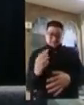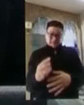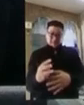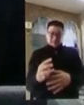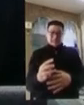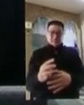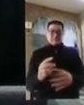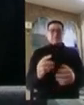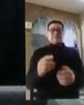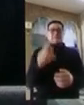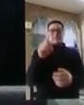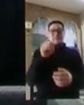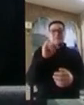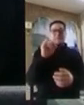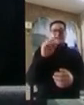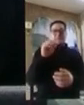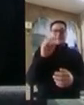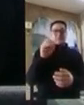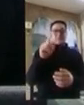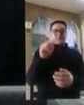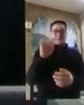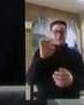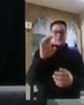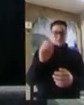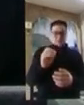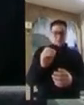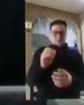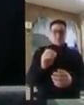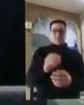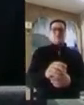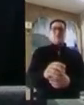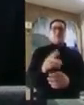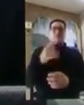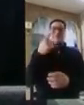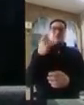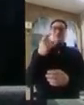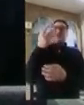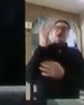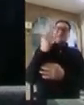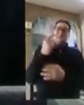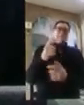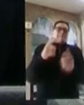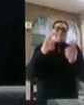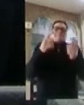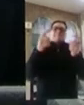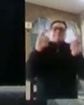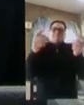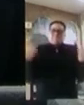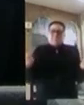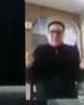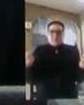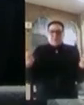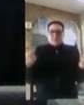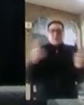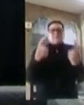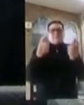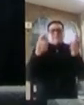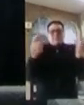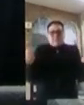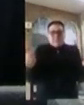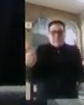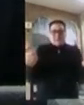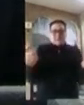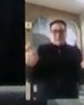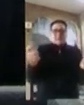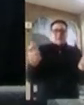e indiscutiblemente grande es el misterio de la piedad. Dios fue manifestado en carne,